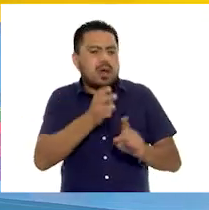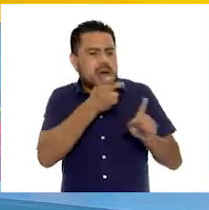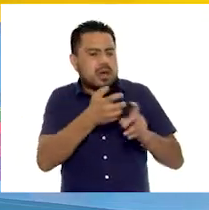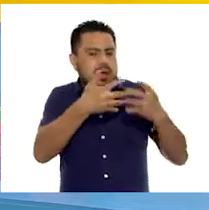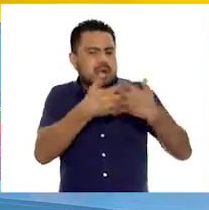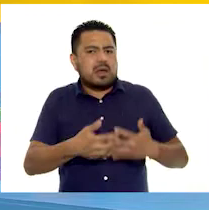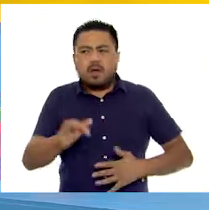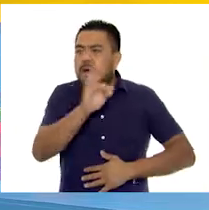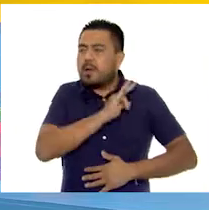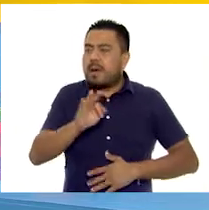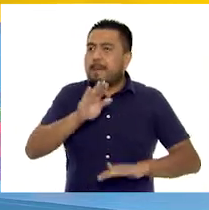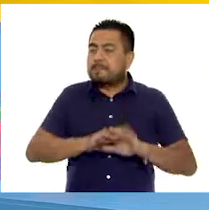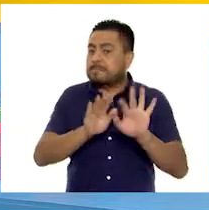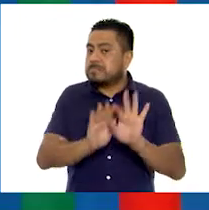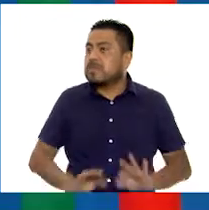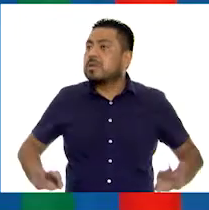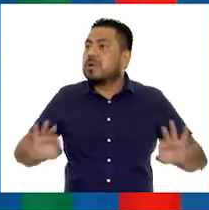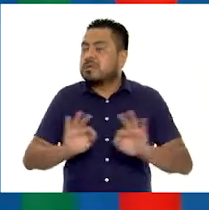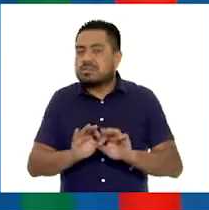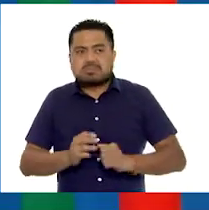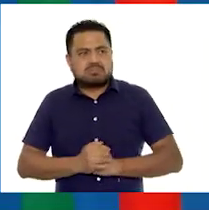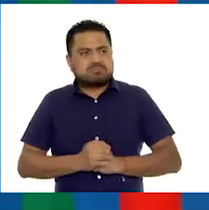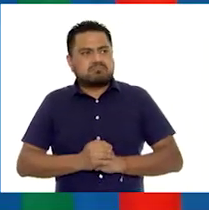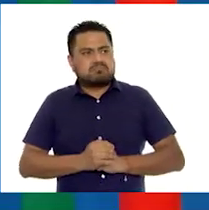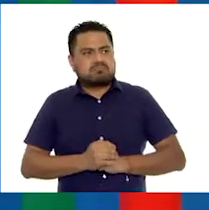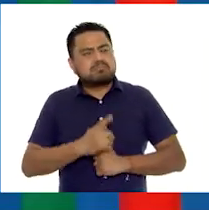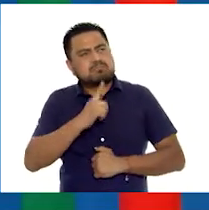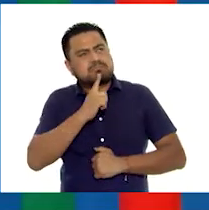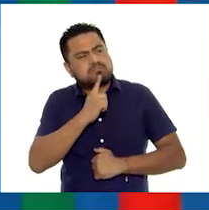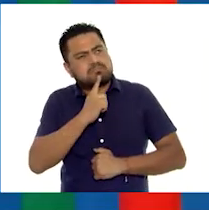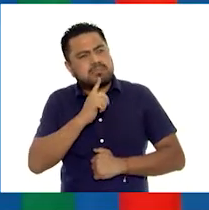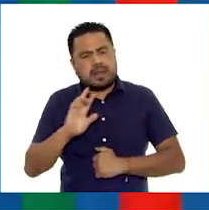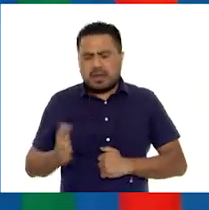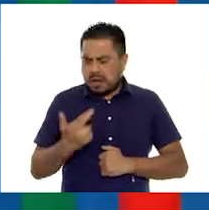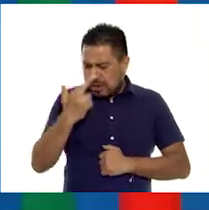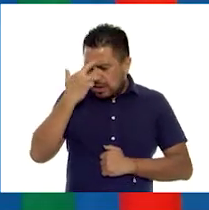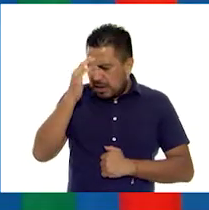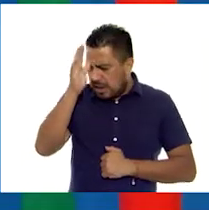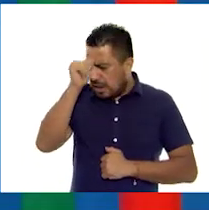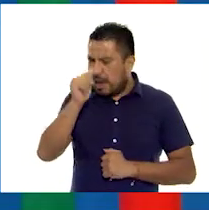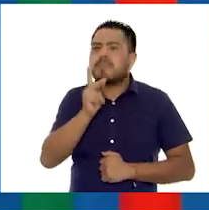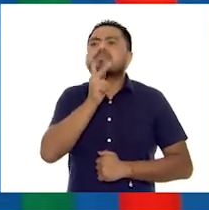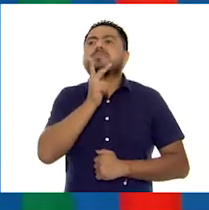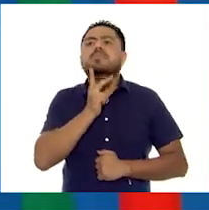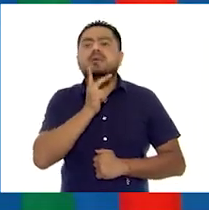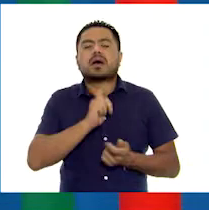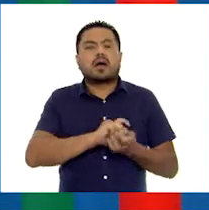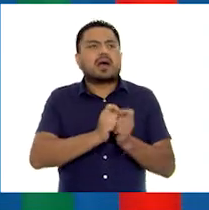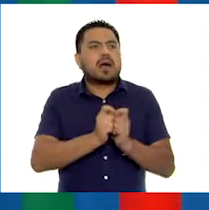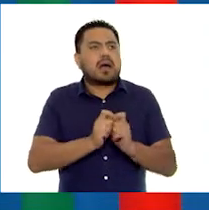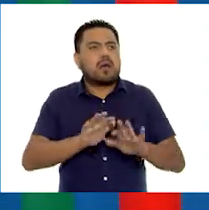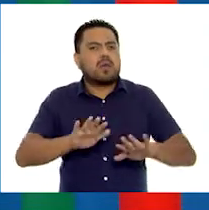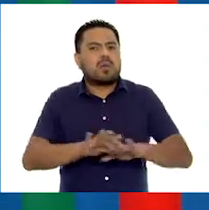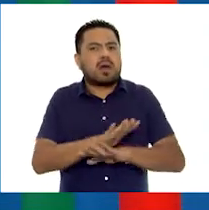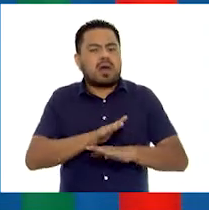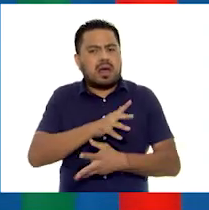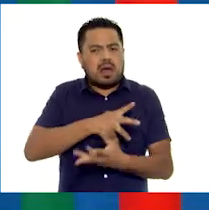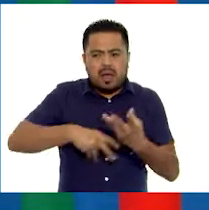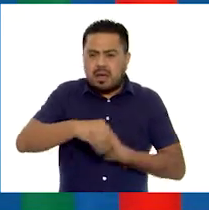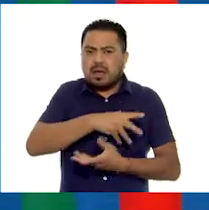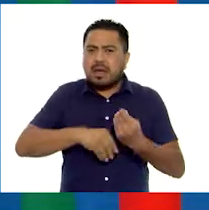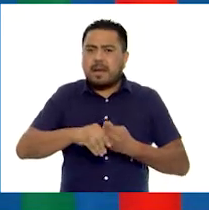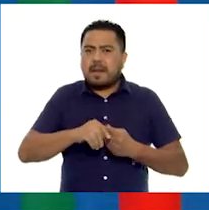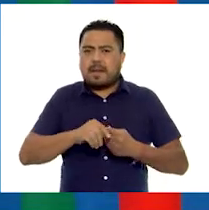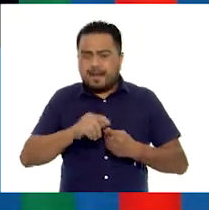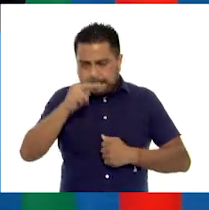podría haber sido la más importante pues según recuerdo el petróleo se convirtió en la base económica de